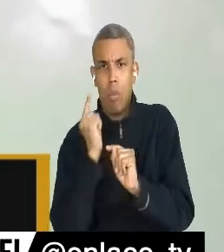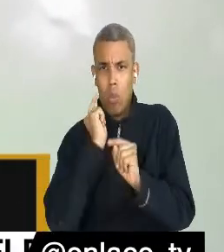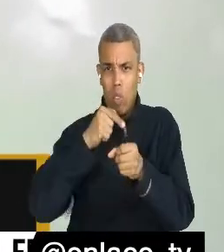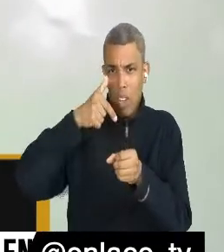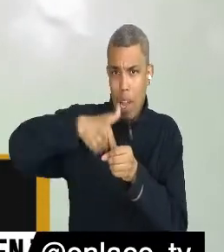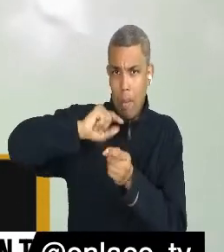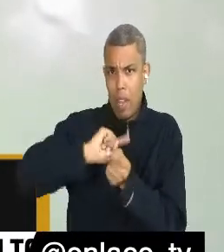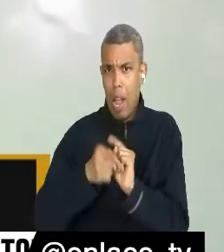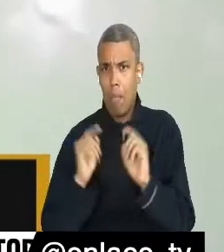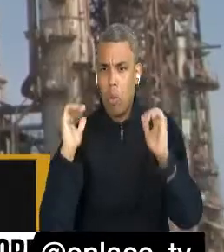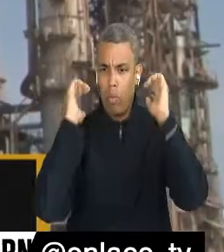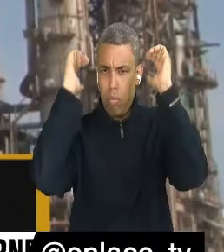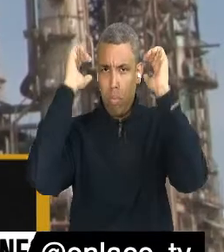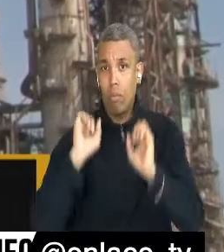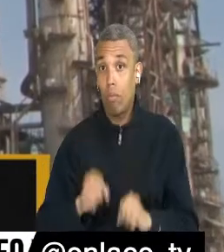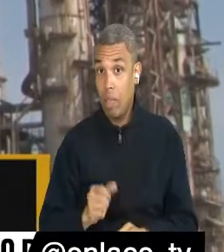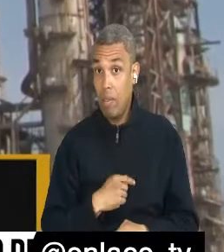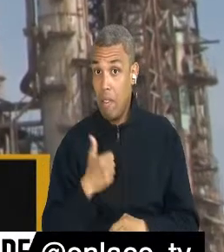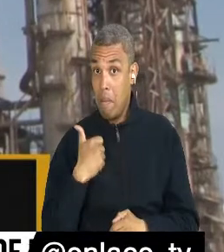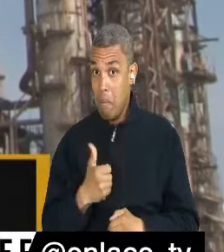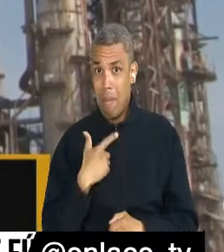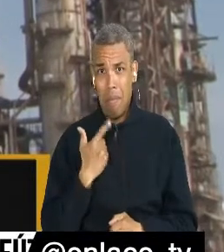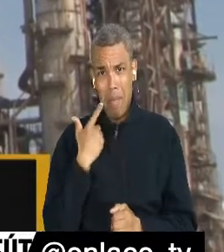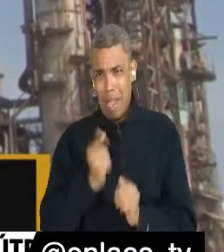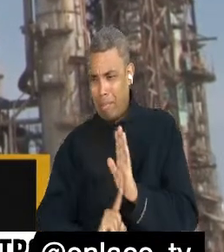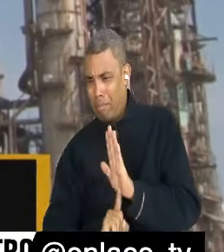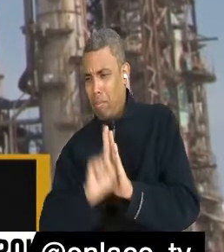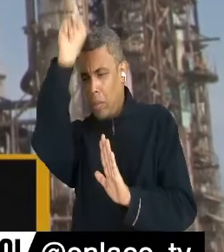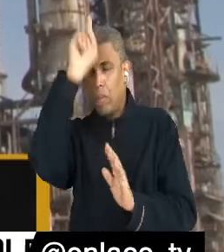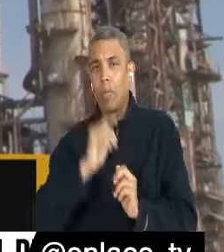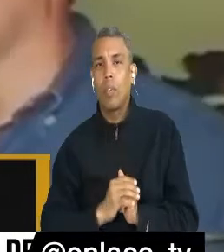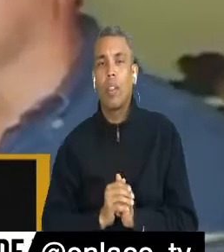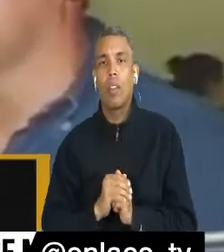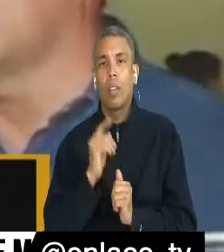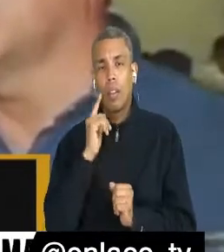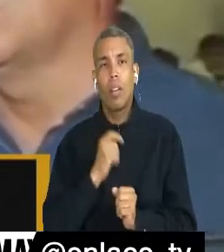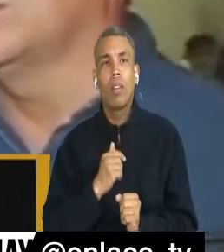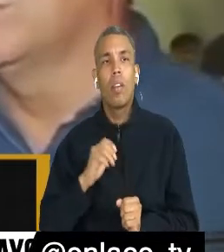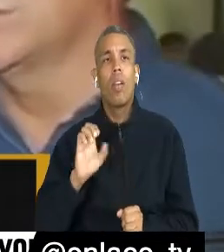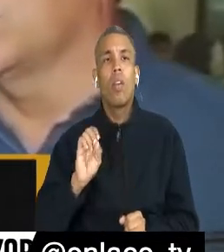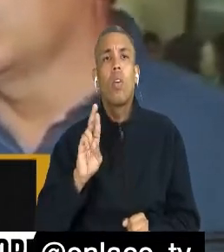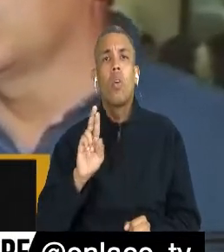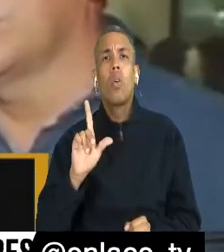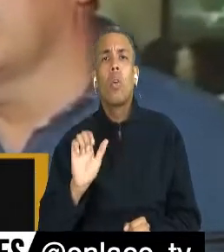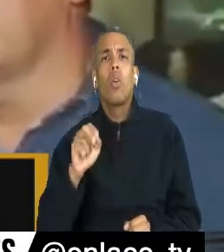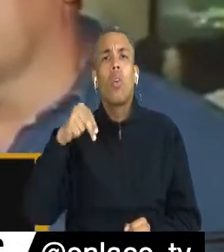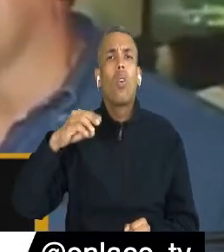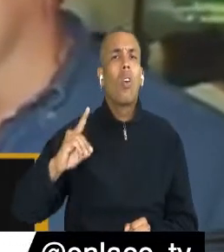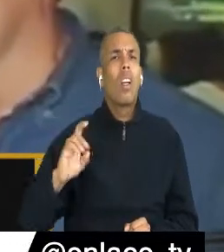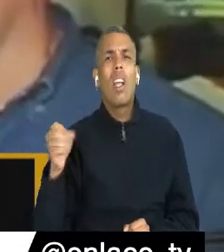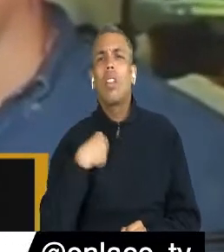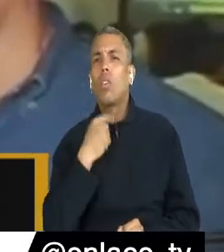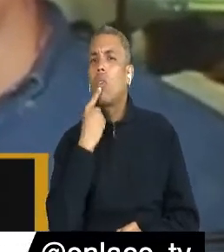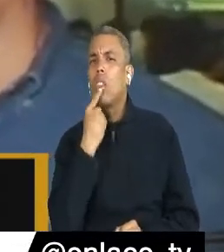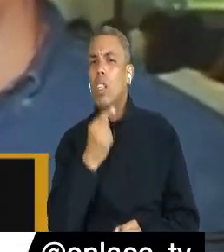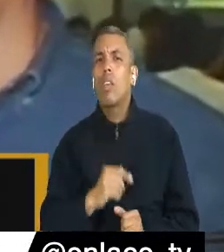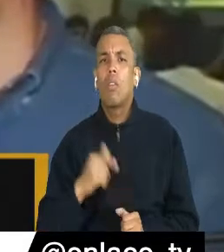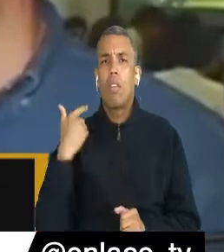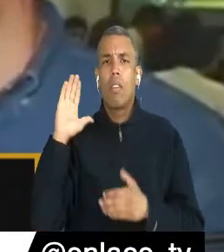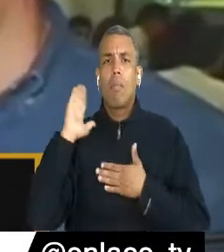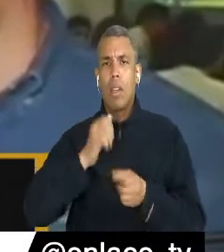inversión que va viento en popa. Y el propio gerente de la refinería, Orlando Díaz Montoya, habló de un plazo de un año para el inicio del PMRB. Y esto